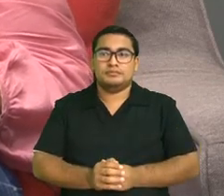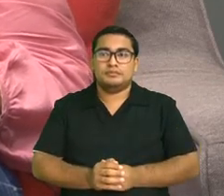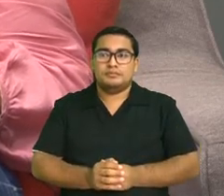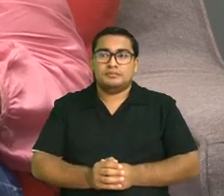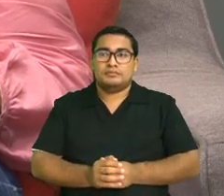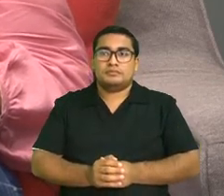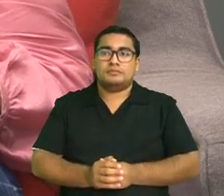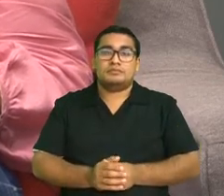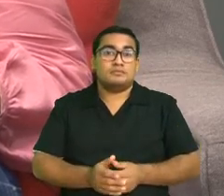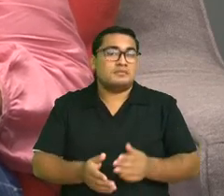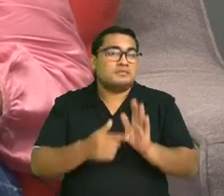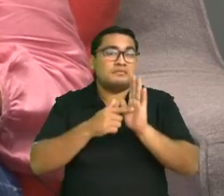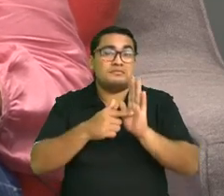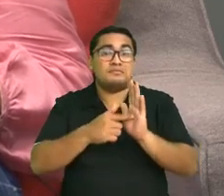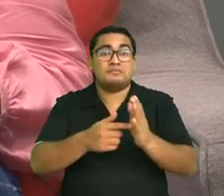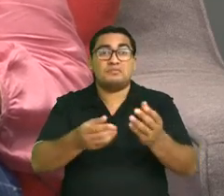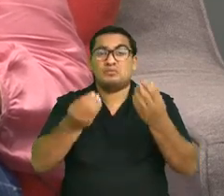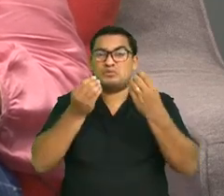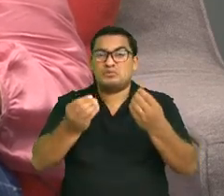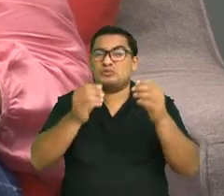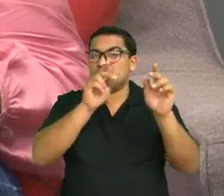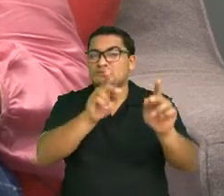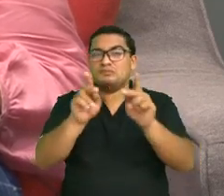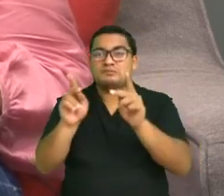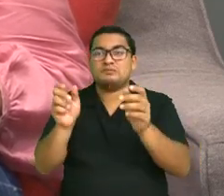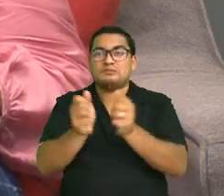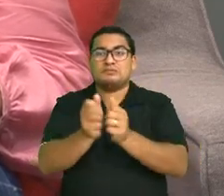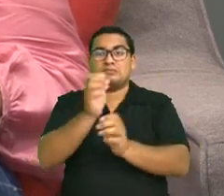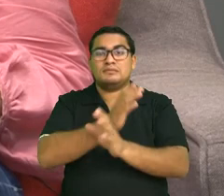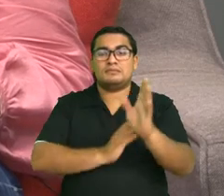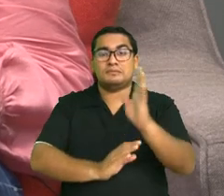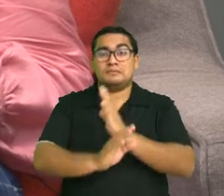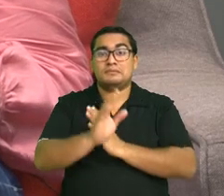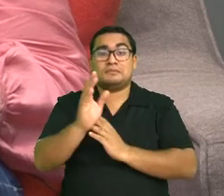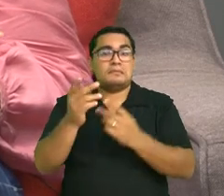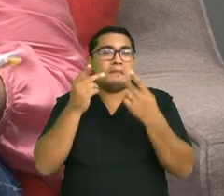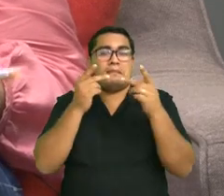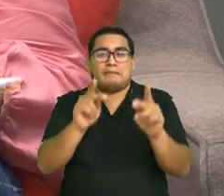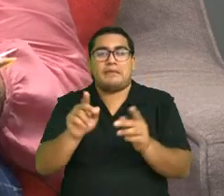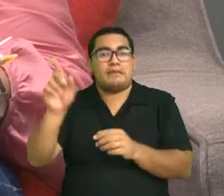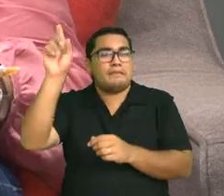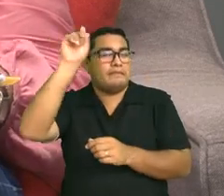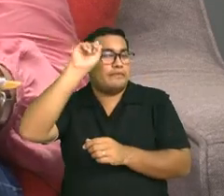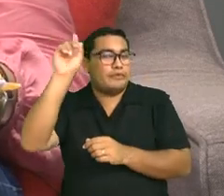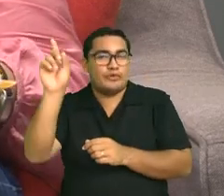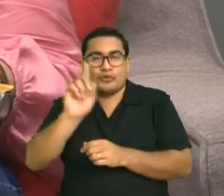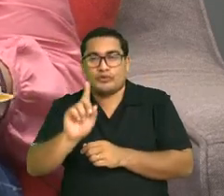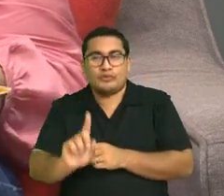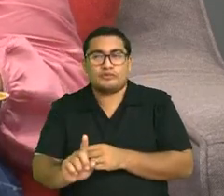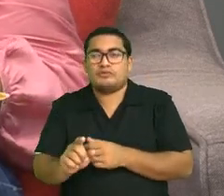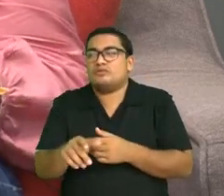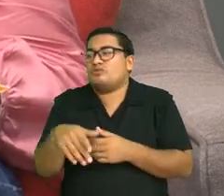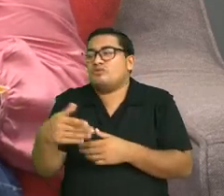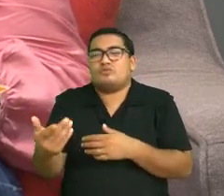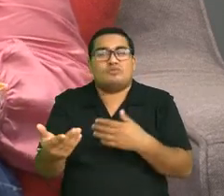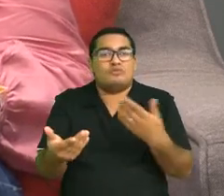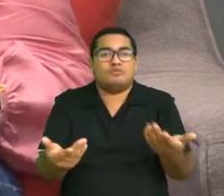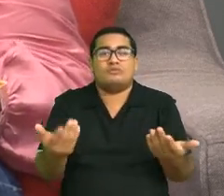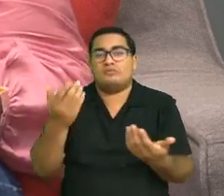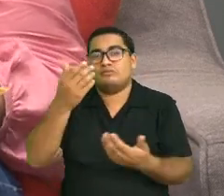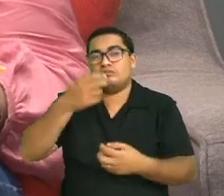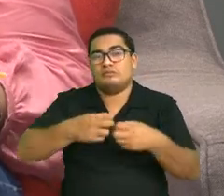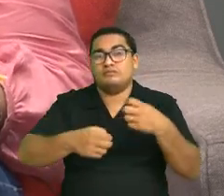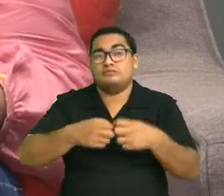cualquier cantidad, digamos, de personas sin saber exactamente cuál era su problema de